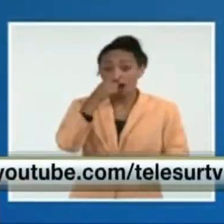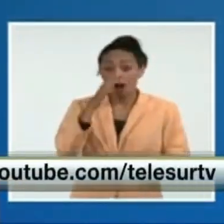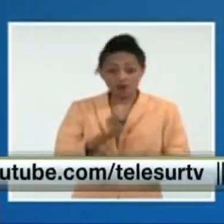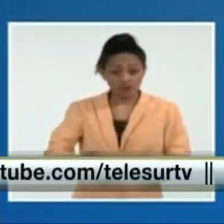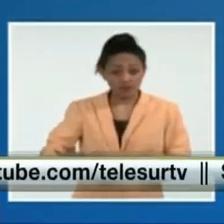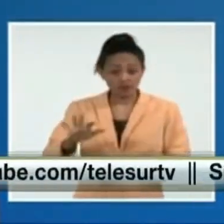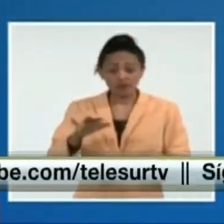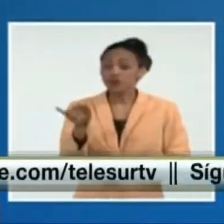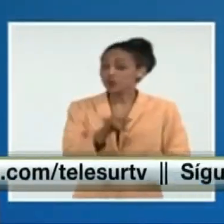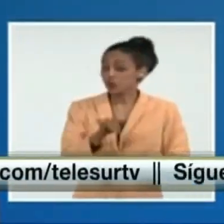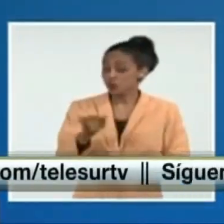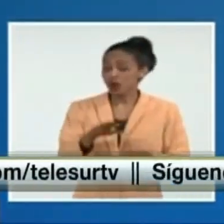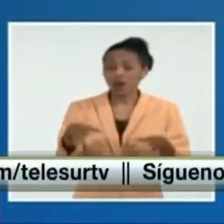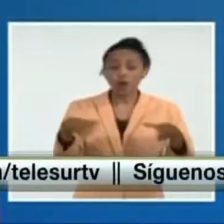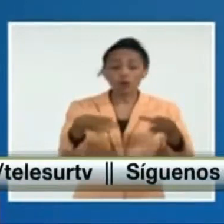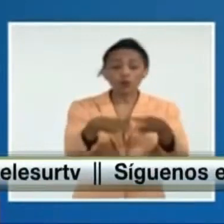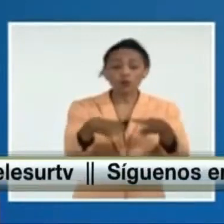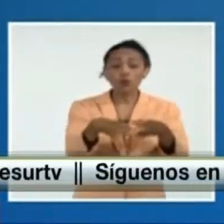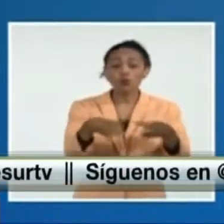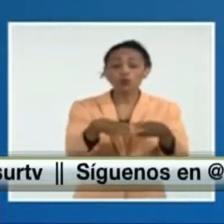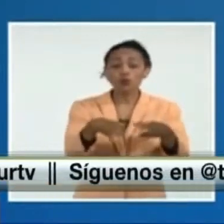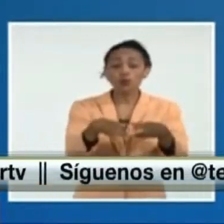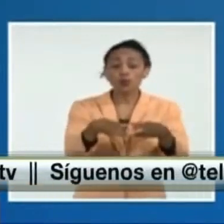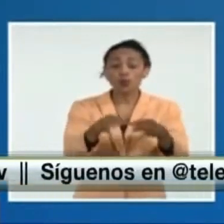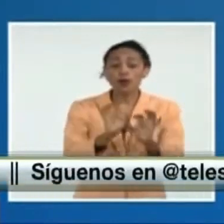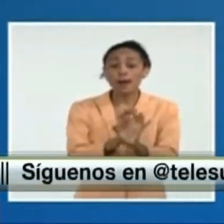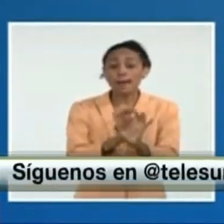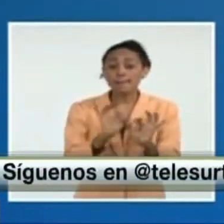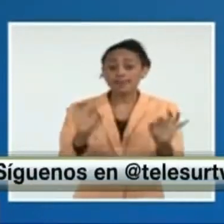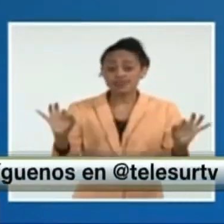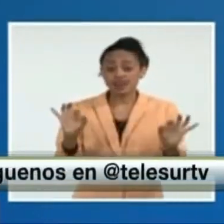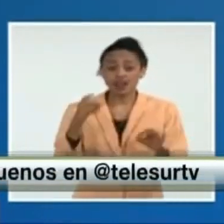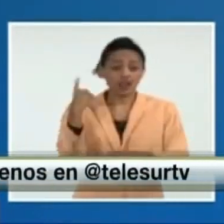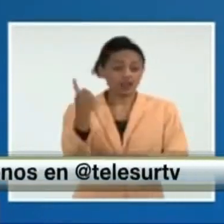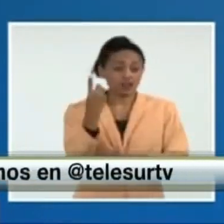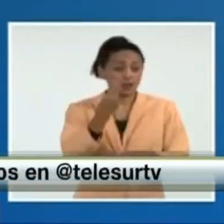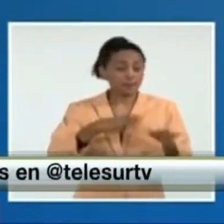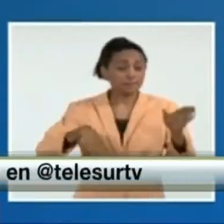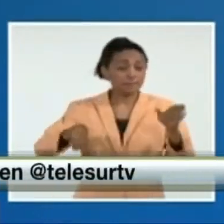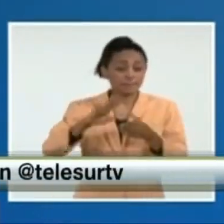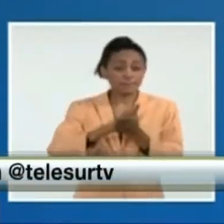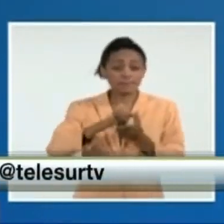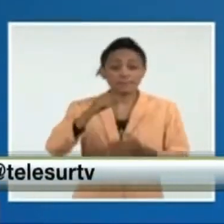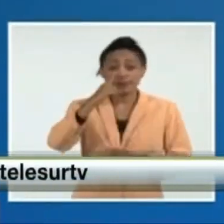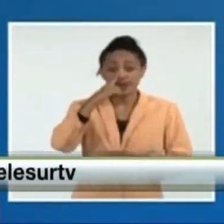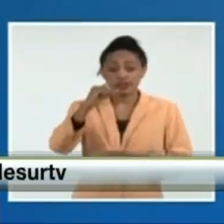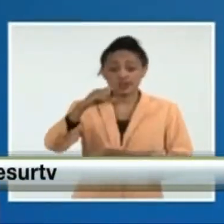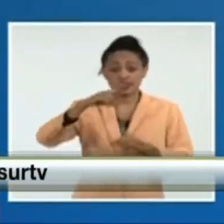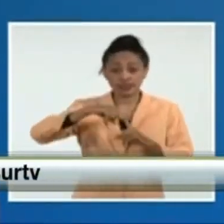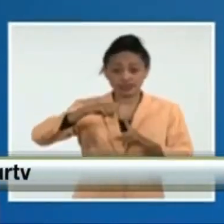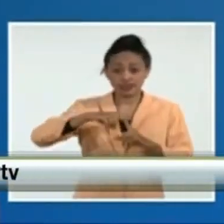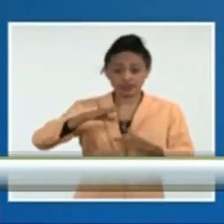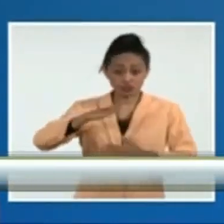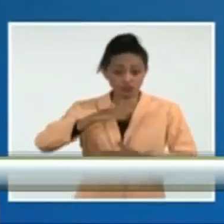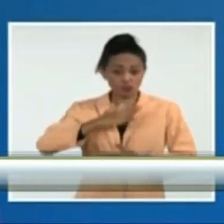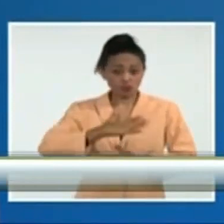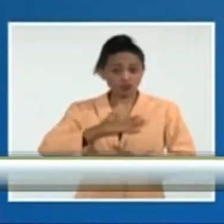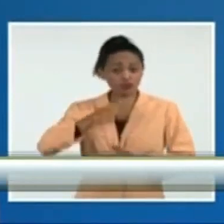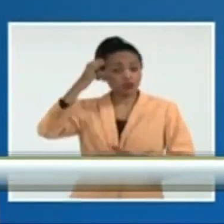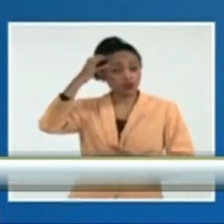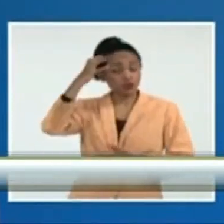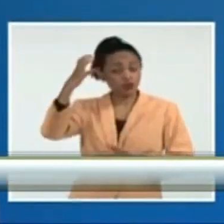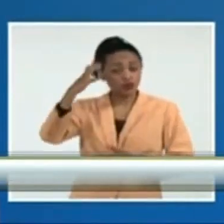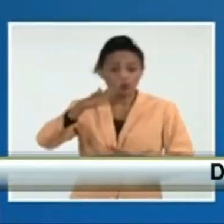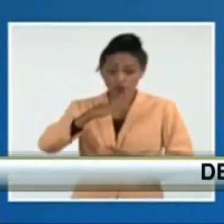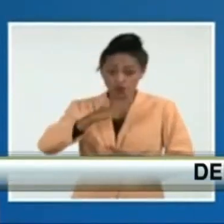Brigada Especial Nacional del Ministerio del Interior, de la que nuestro gobierno y nuestro